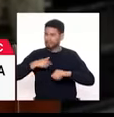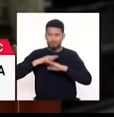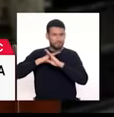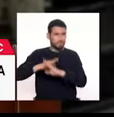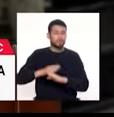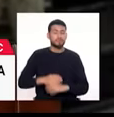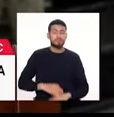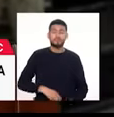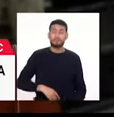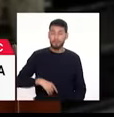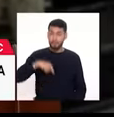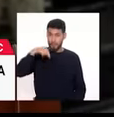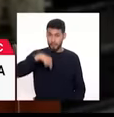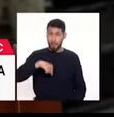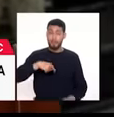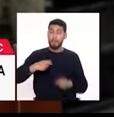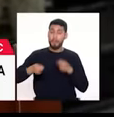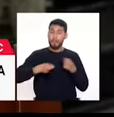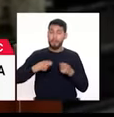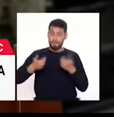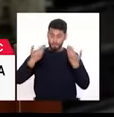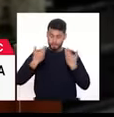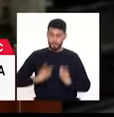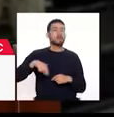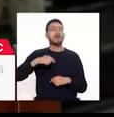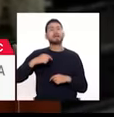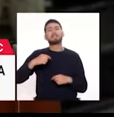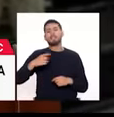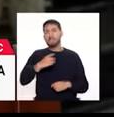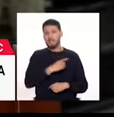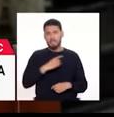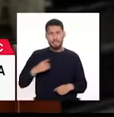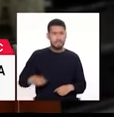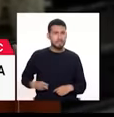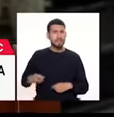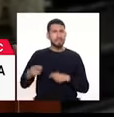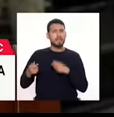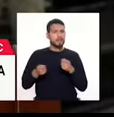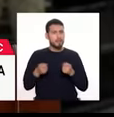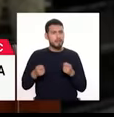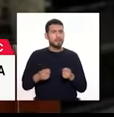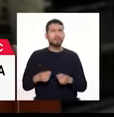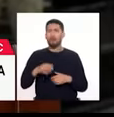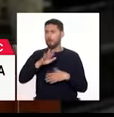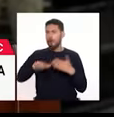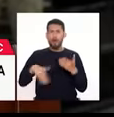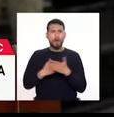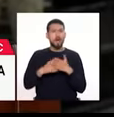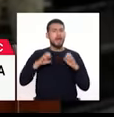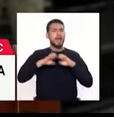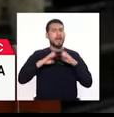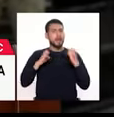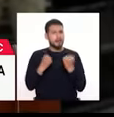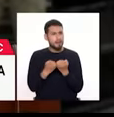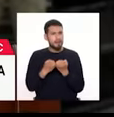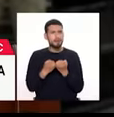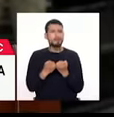Este gobierno, de esta mujer provinciana y de todo el equipo que